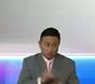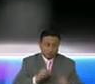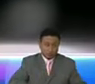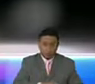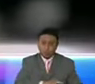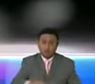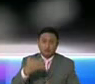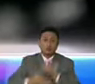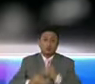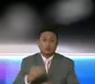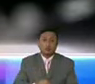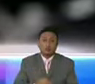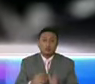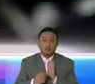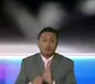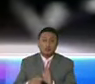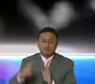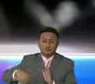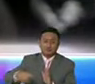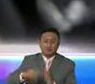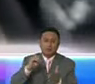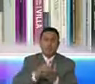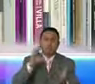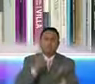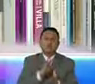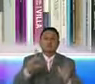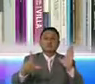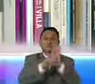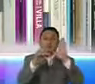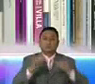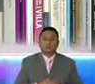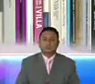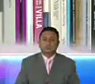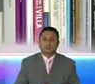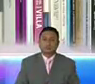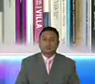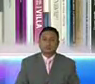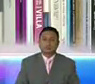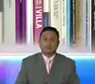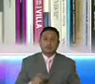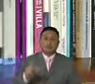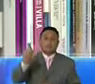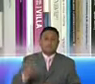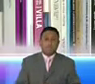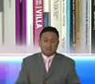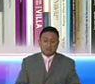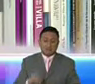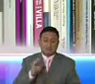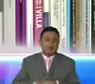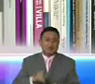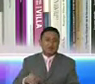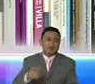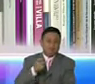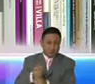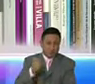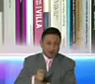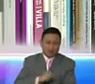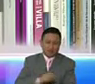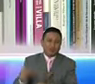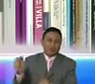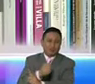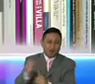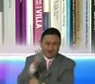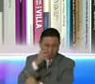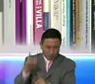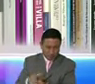acceder a la justicia para que ésta aplique la ley. Para permitirle al afectado por la difamación a través de las